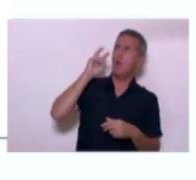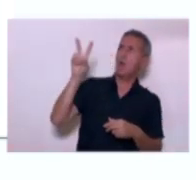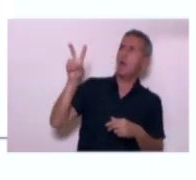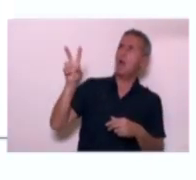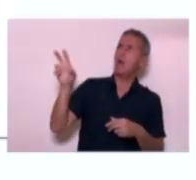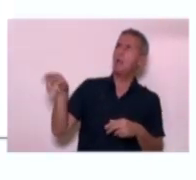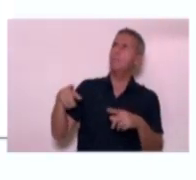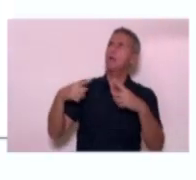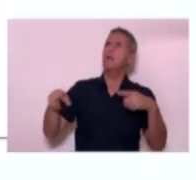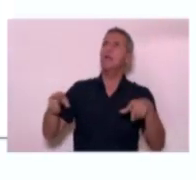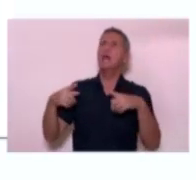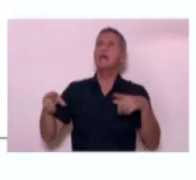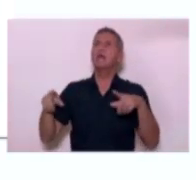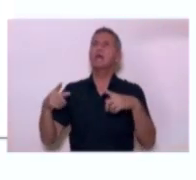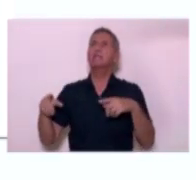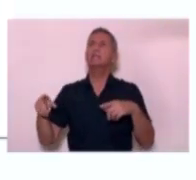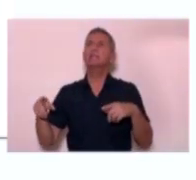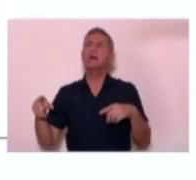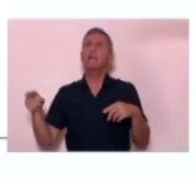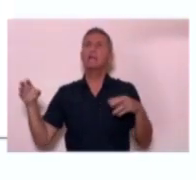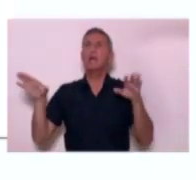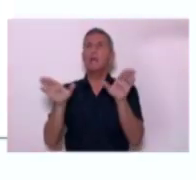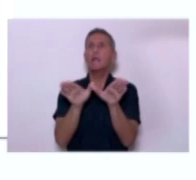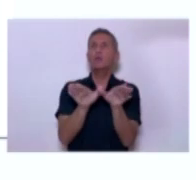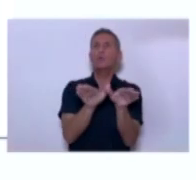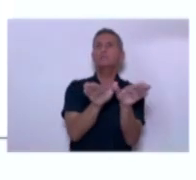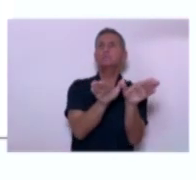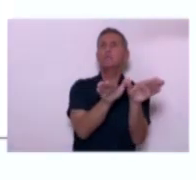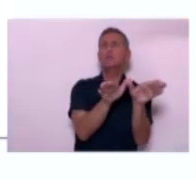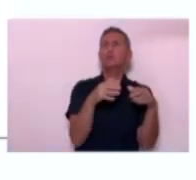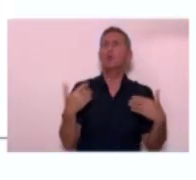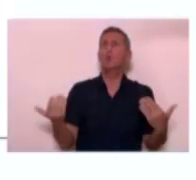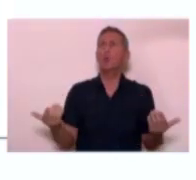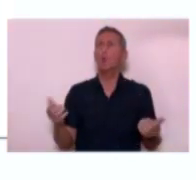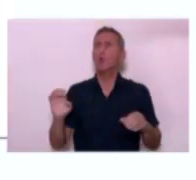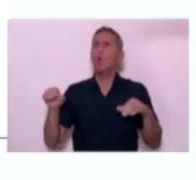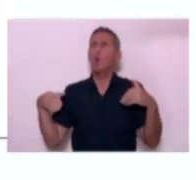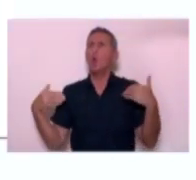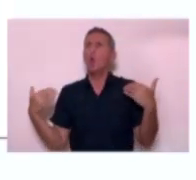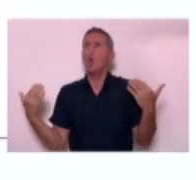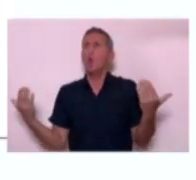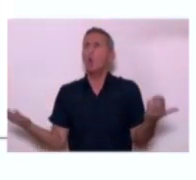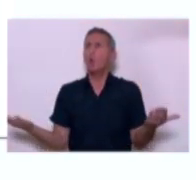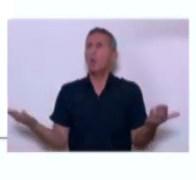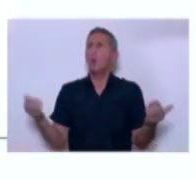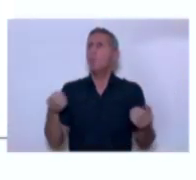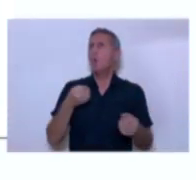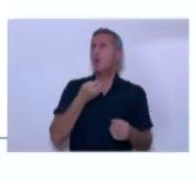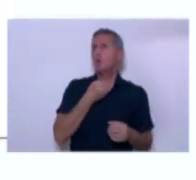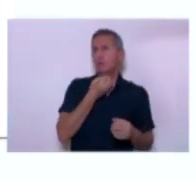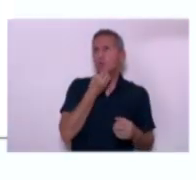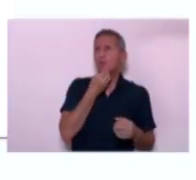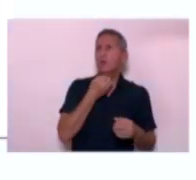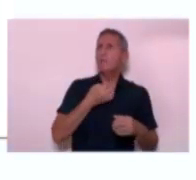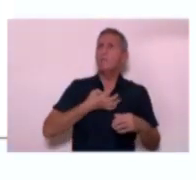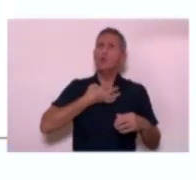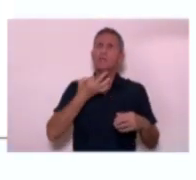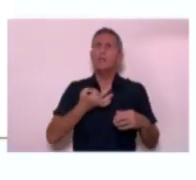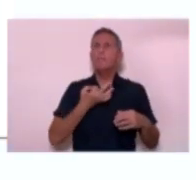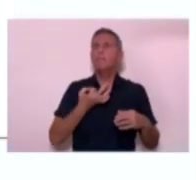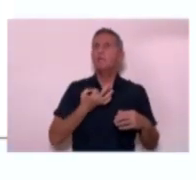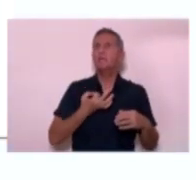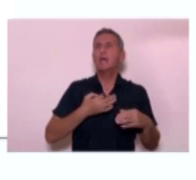todos los que oían cantar al ruiseñor? Describe con tus palabras cómo era el canto del ruiseñor. ¿Cómo